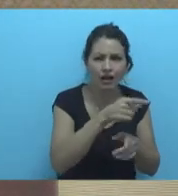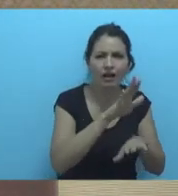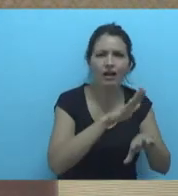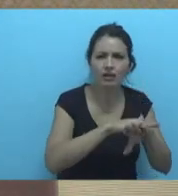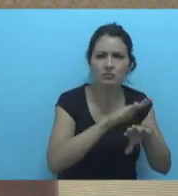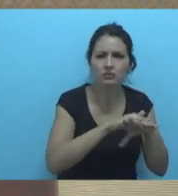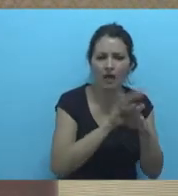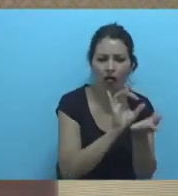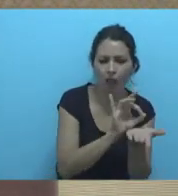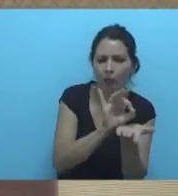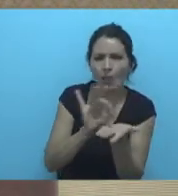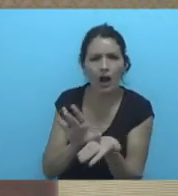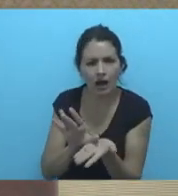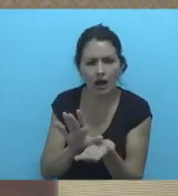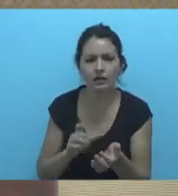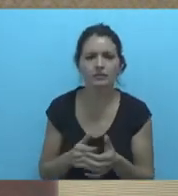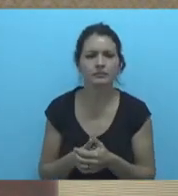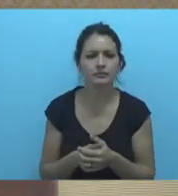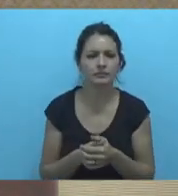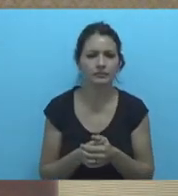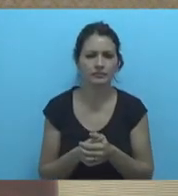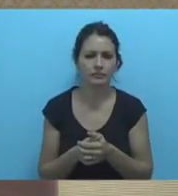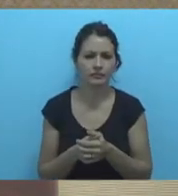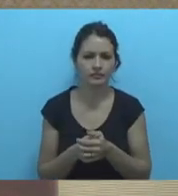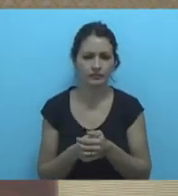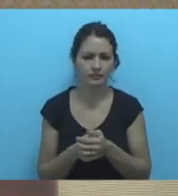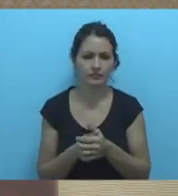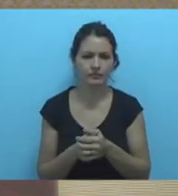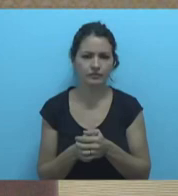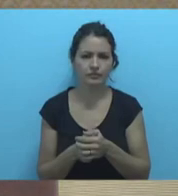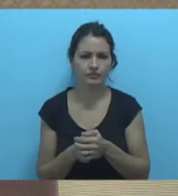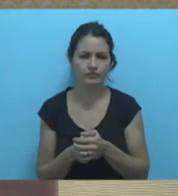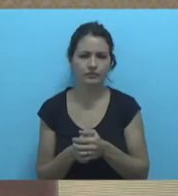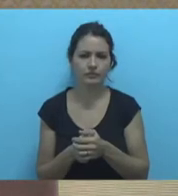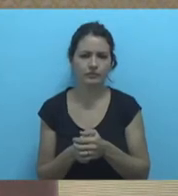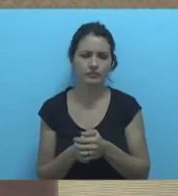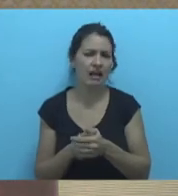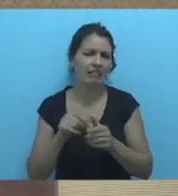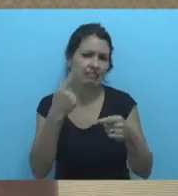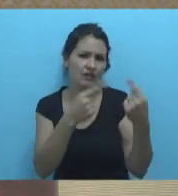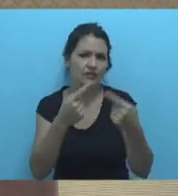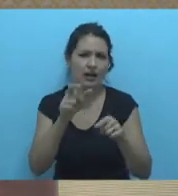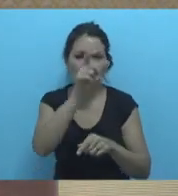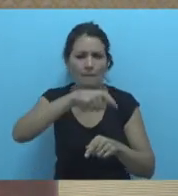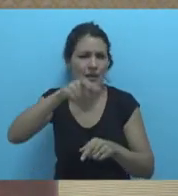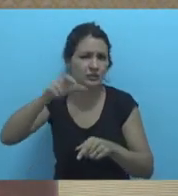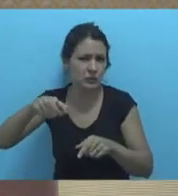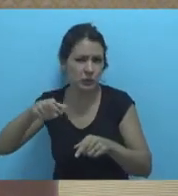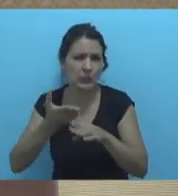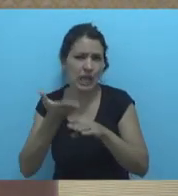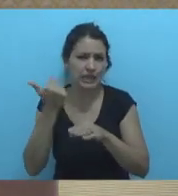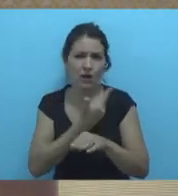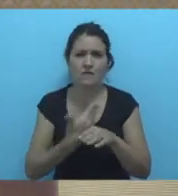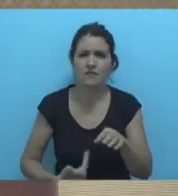por ejemplo. Estaba Ramón Telmo Alcides Ibarra al frente del Servicio de Informaciones todavía. Rommel era su sobrenombre de